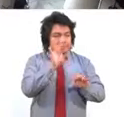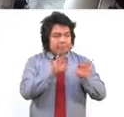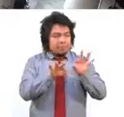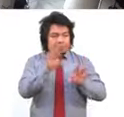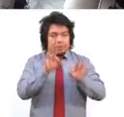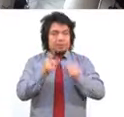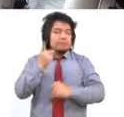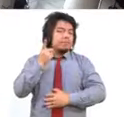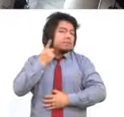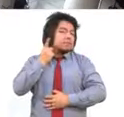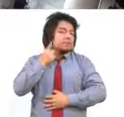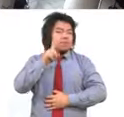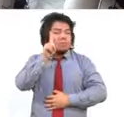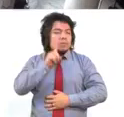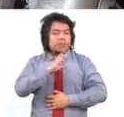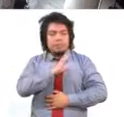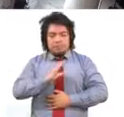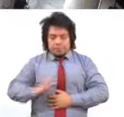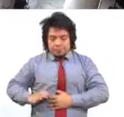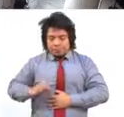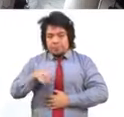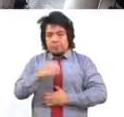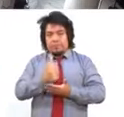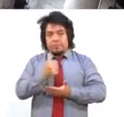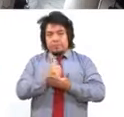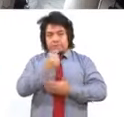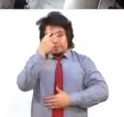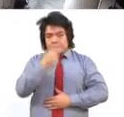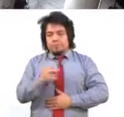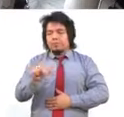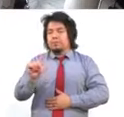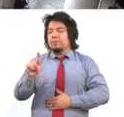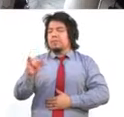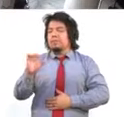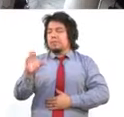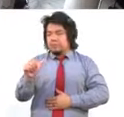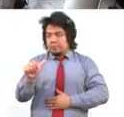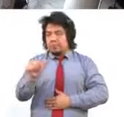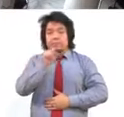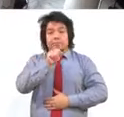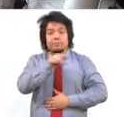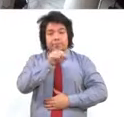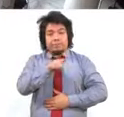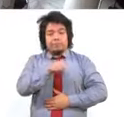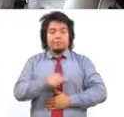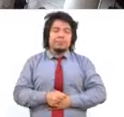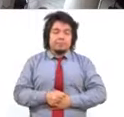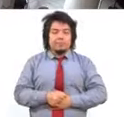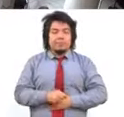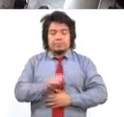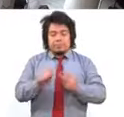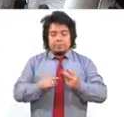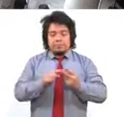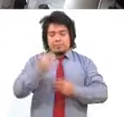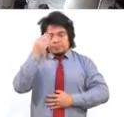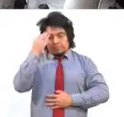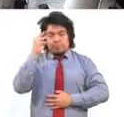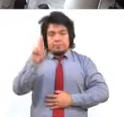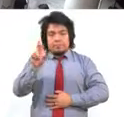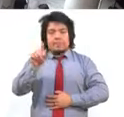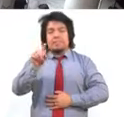la diputada en el Congreso de la Ciudad de México, Leticia Estrada, así como la presencia de la maestra